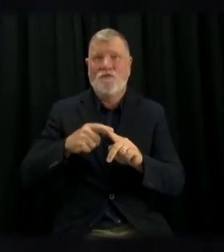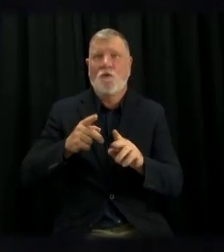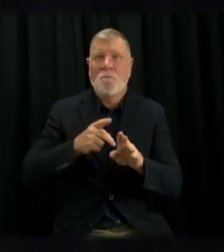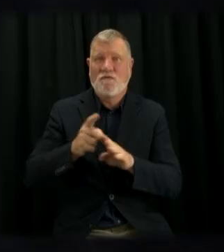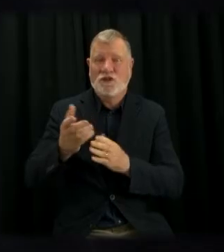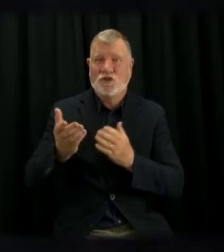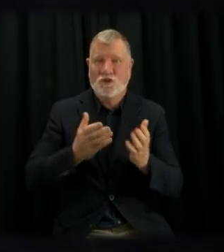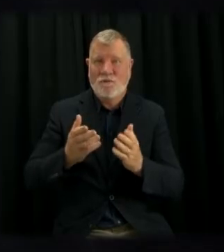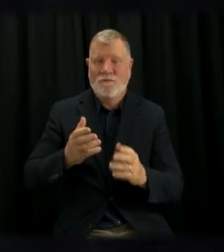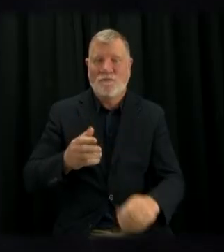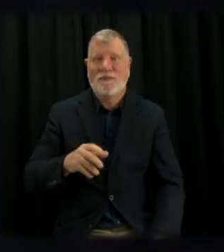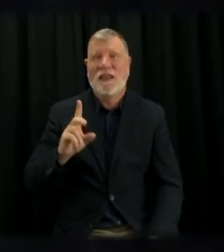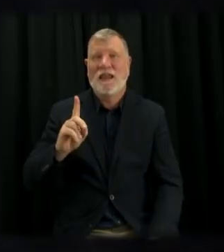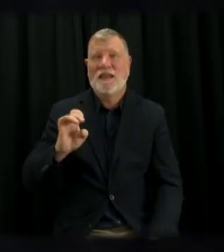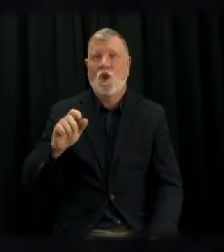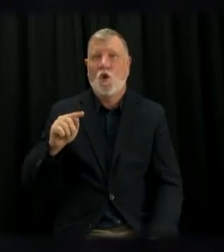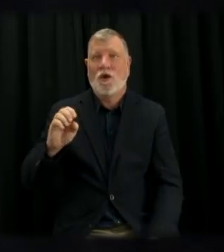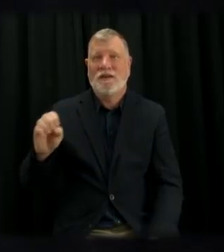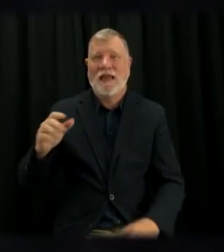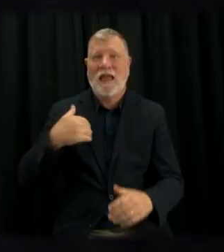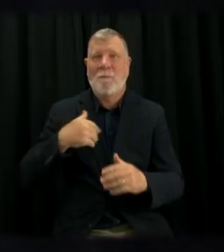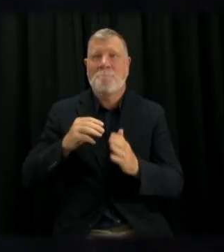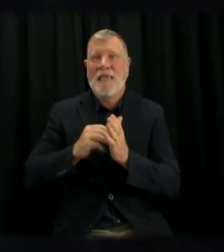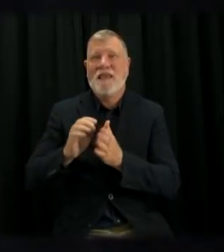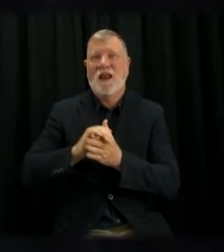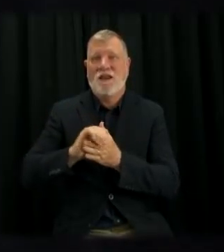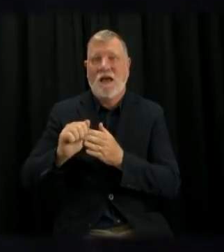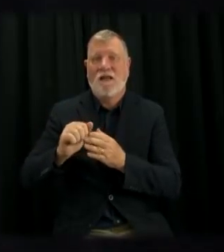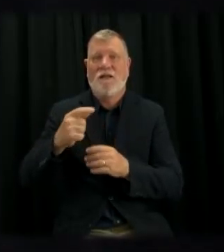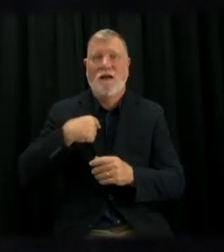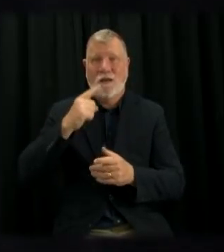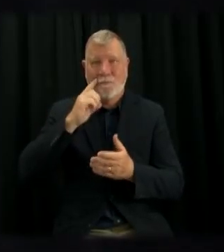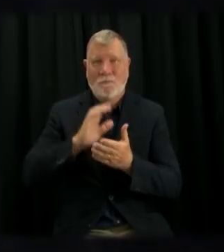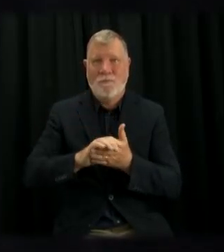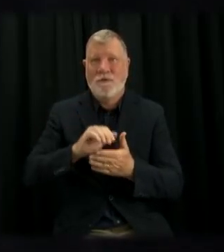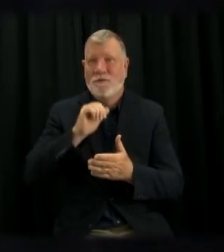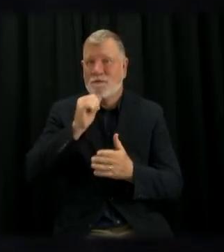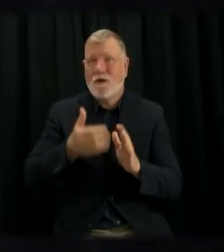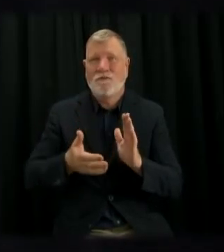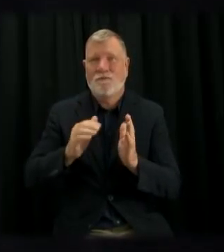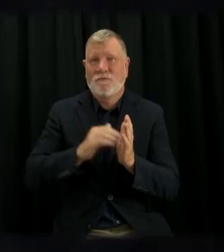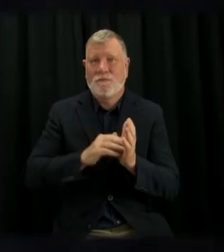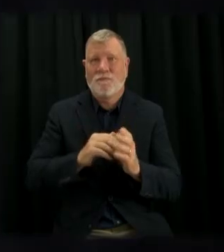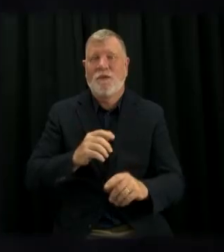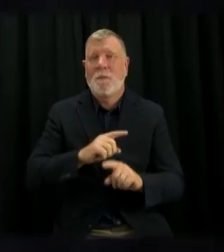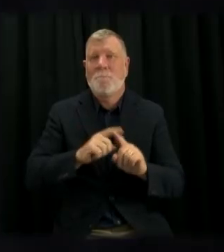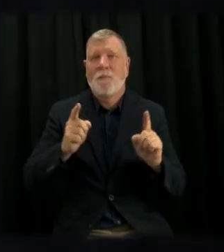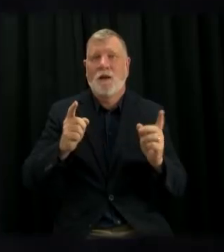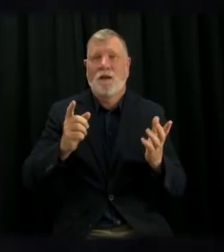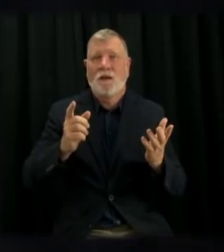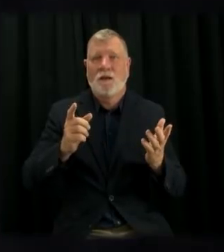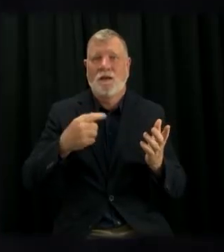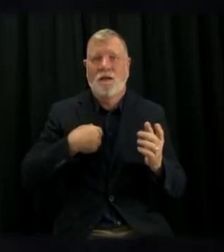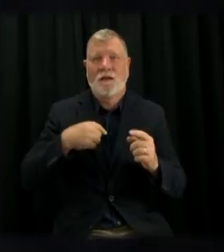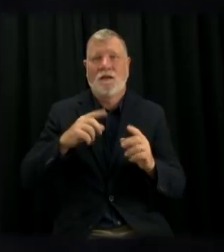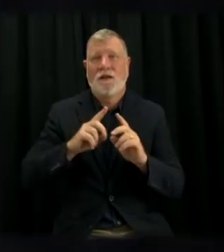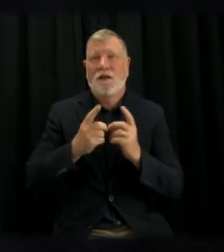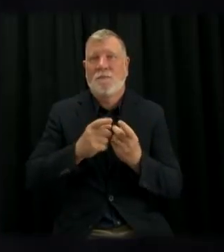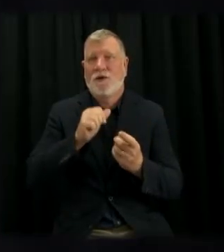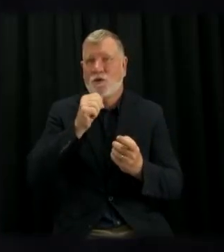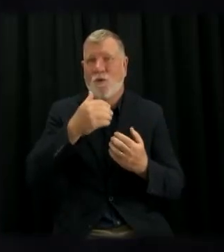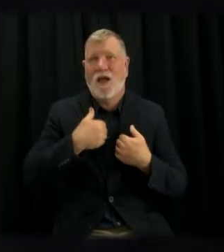en la contratación de personas, aunque sean servicios profesionales. Quiero decir, Deloitte tuvo un contrato de millones de